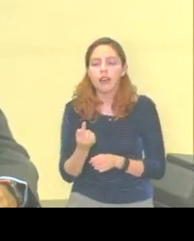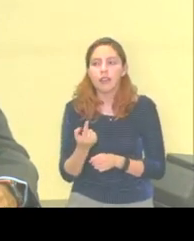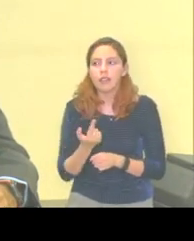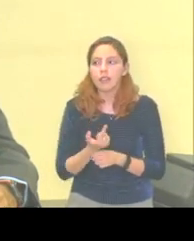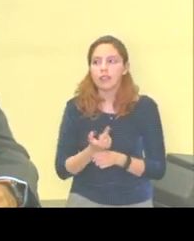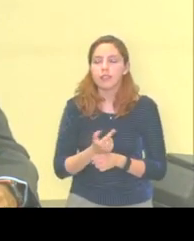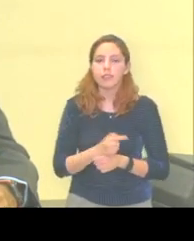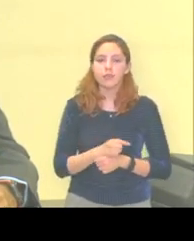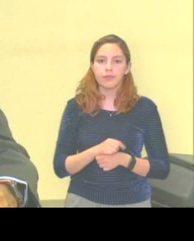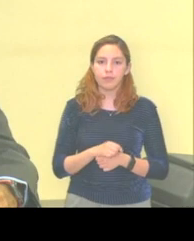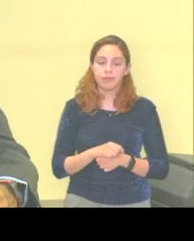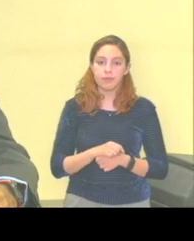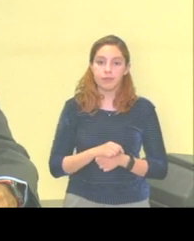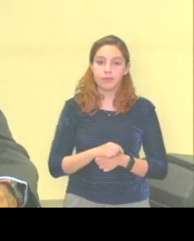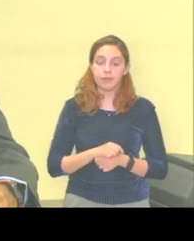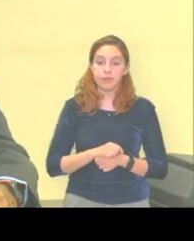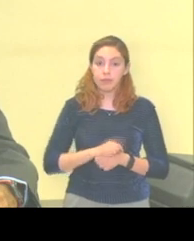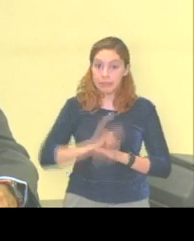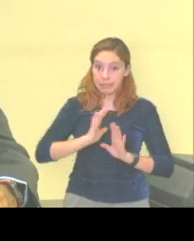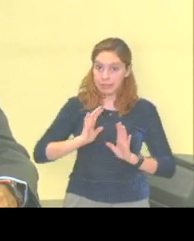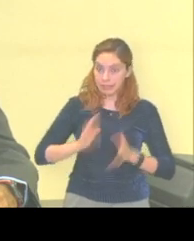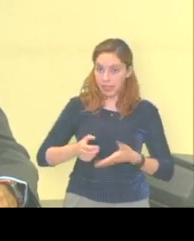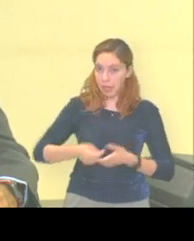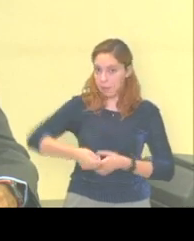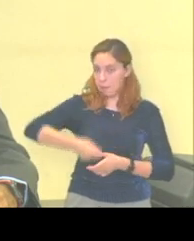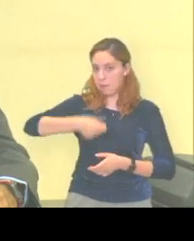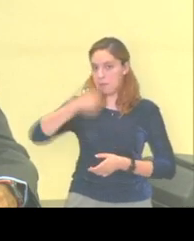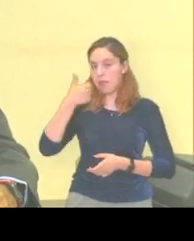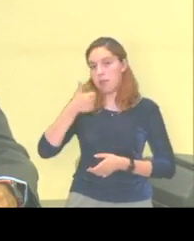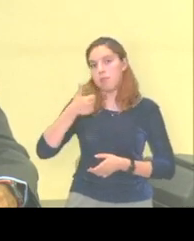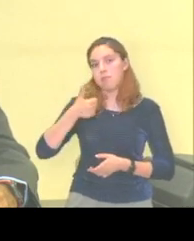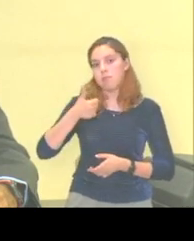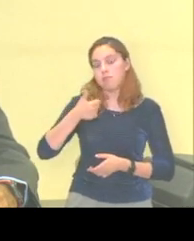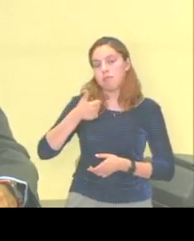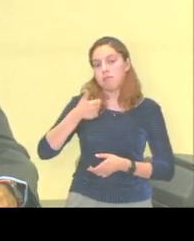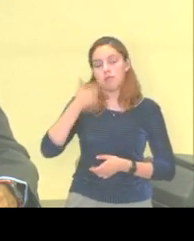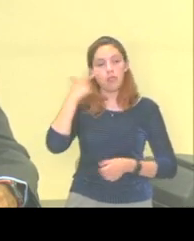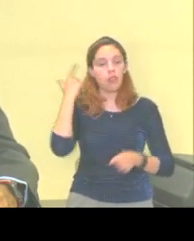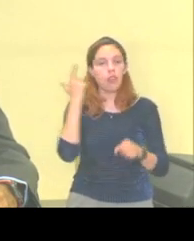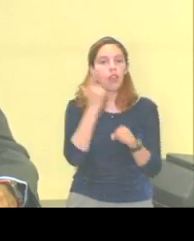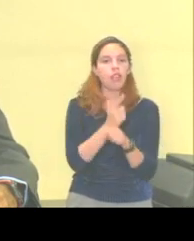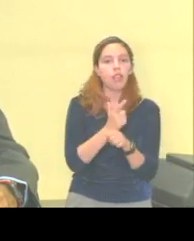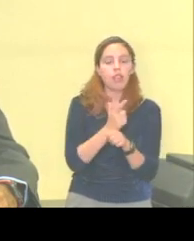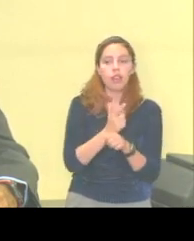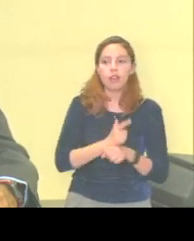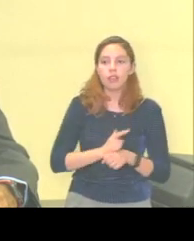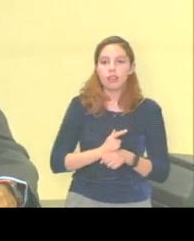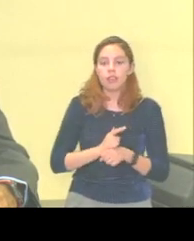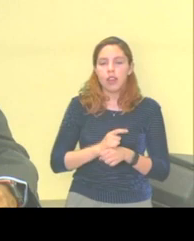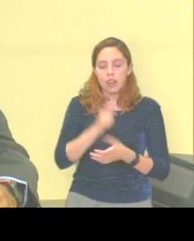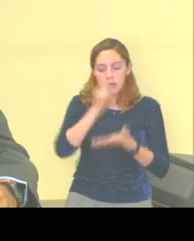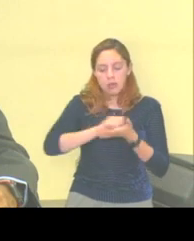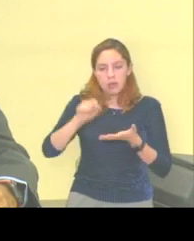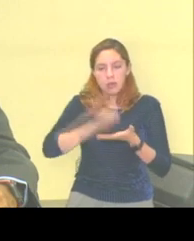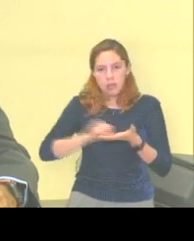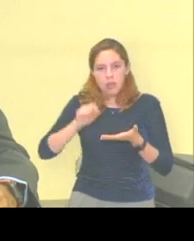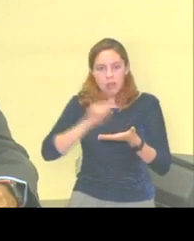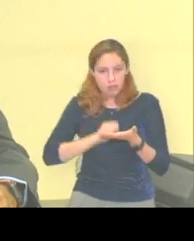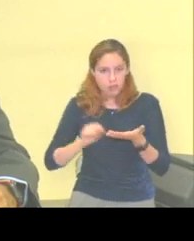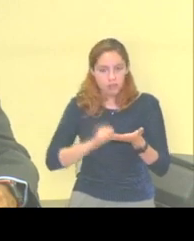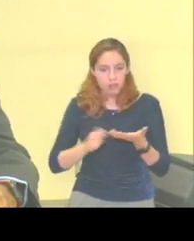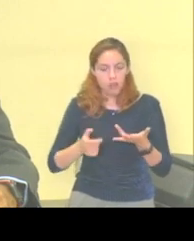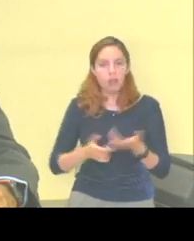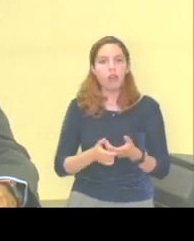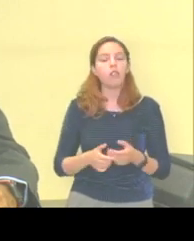tuvimos ya el primer caso reportado de trascendencia, digamos, científica, y